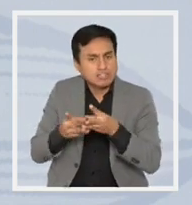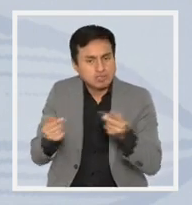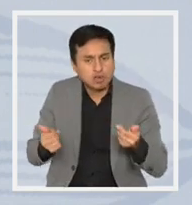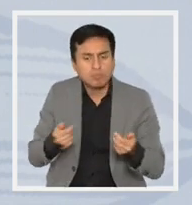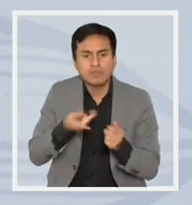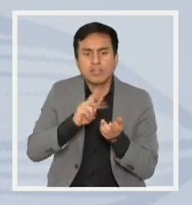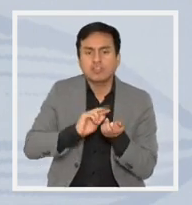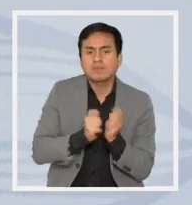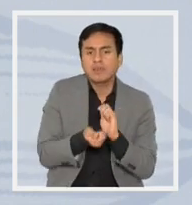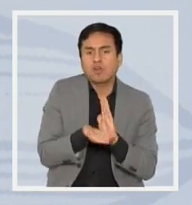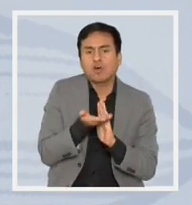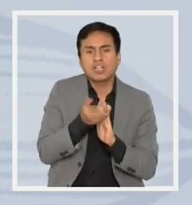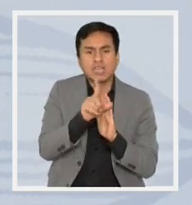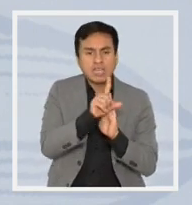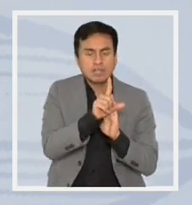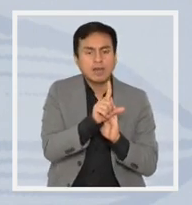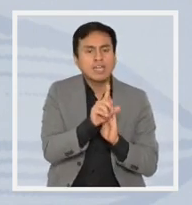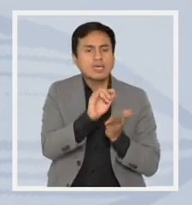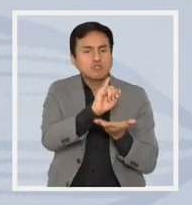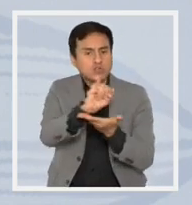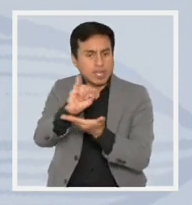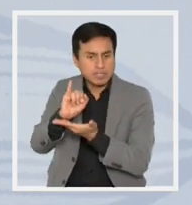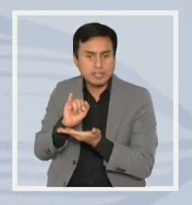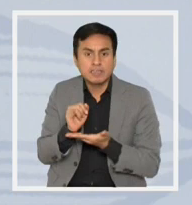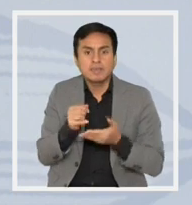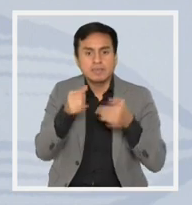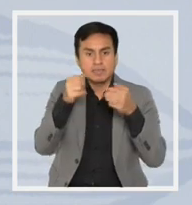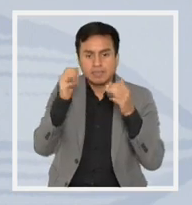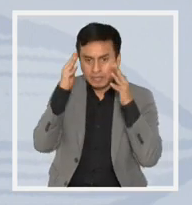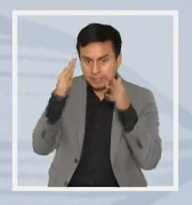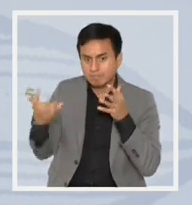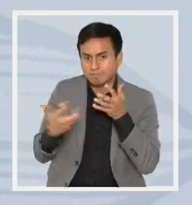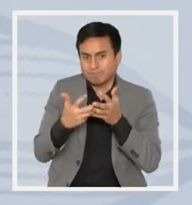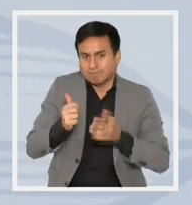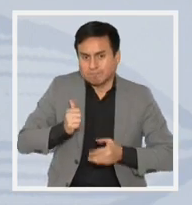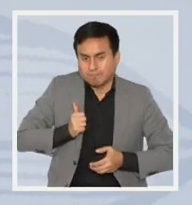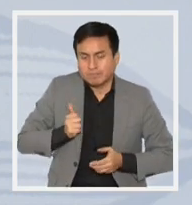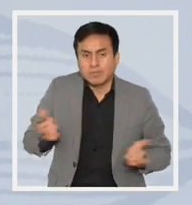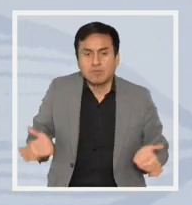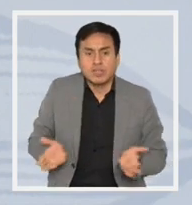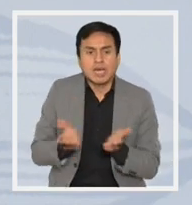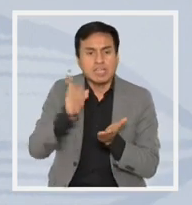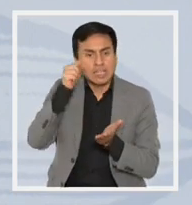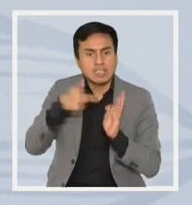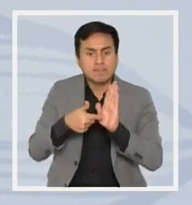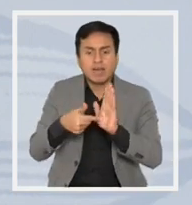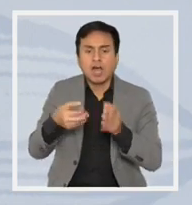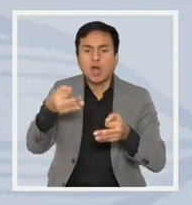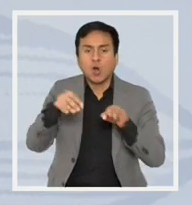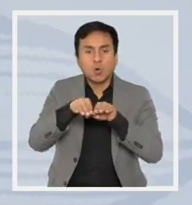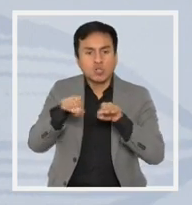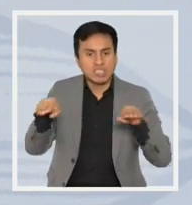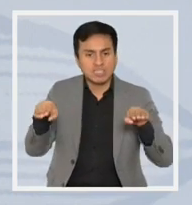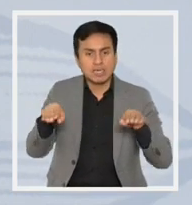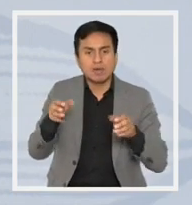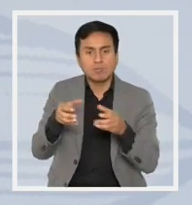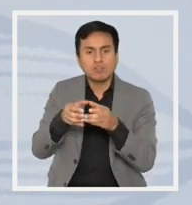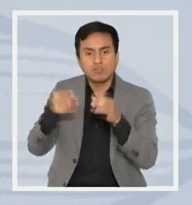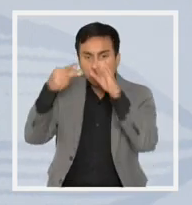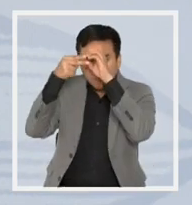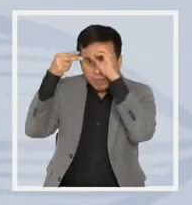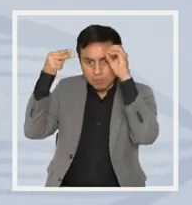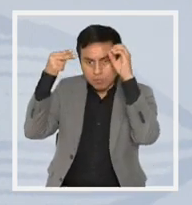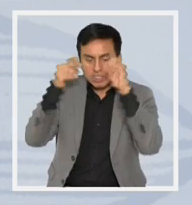mejoras y modificaciones legislativas e institucionales necesarias para esta tarea, como a su vez promoverá iniciativas de justicia hacia el pueblo